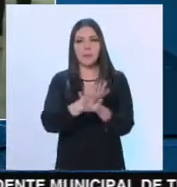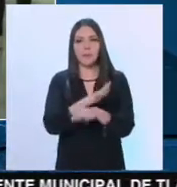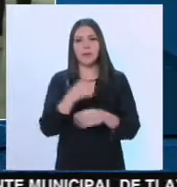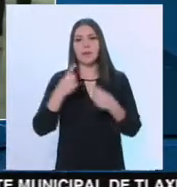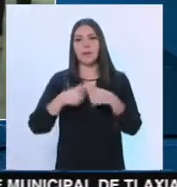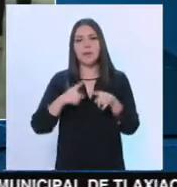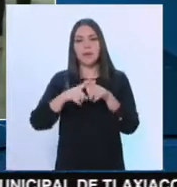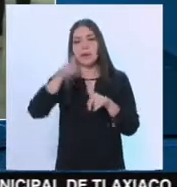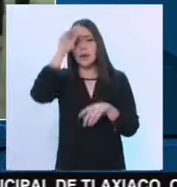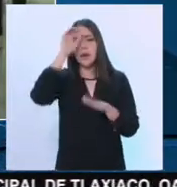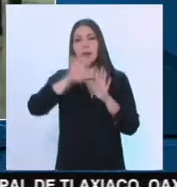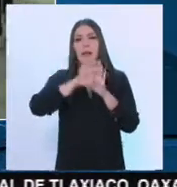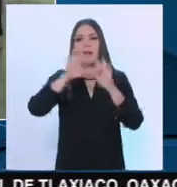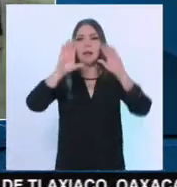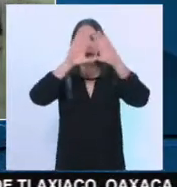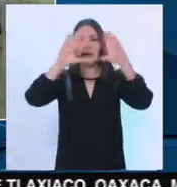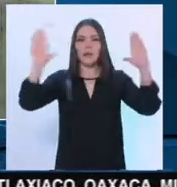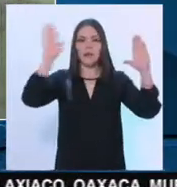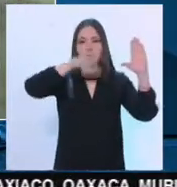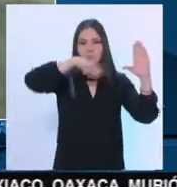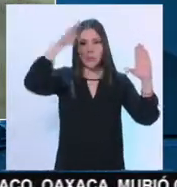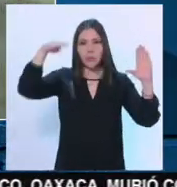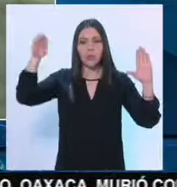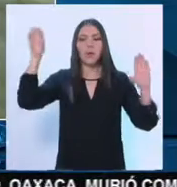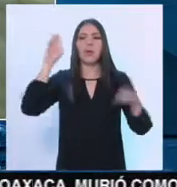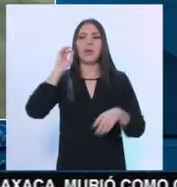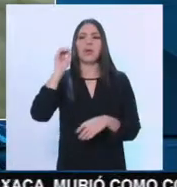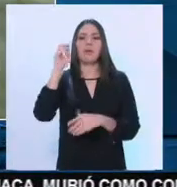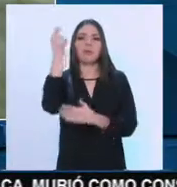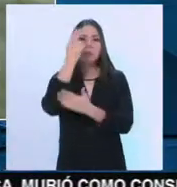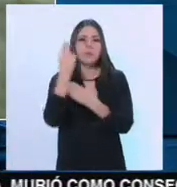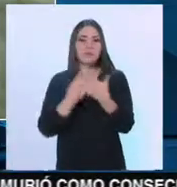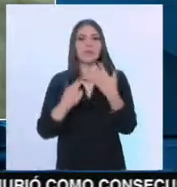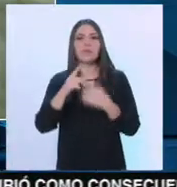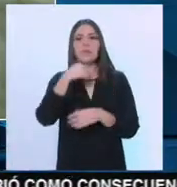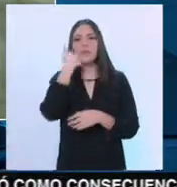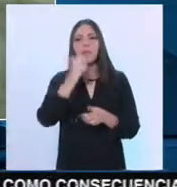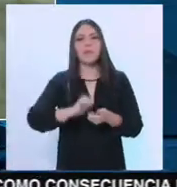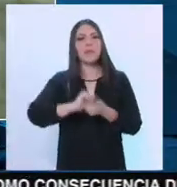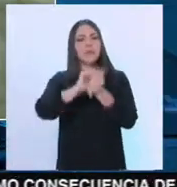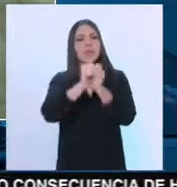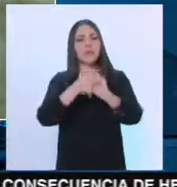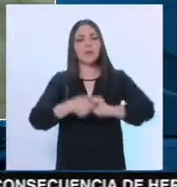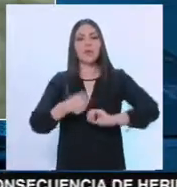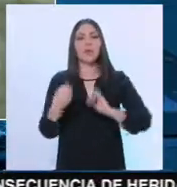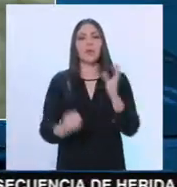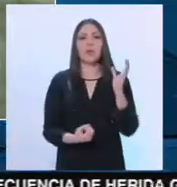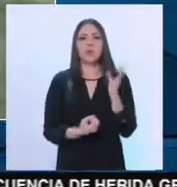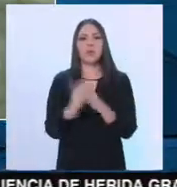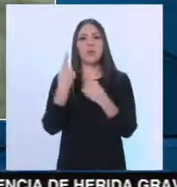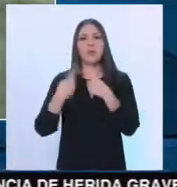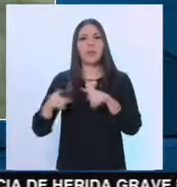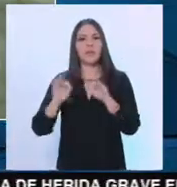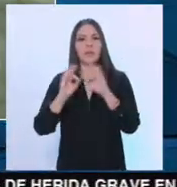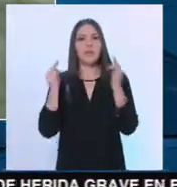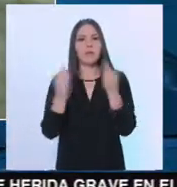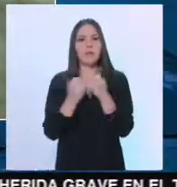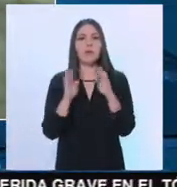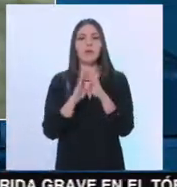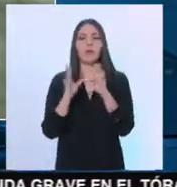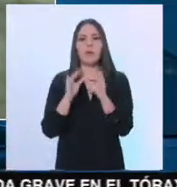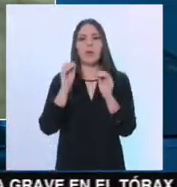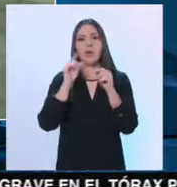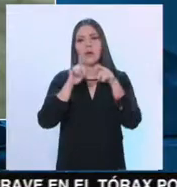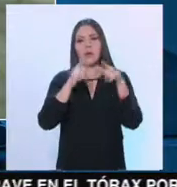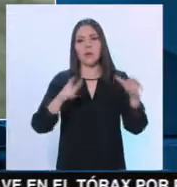estrategias como el mural, como la gráfica y generar como nuevos lenguajes y nuevos discursos a partir